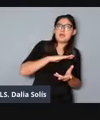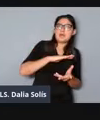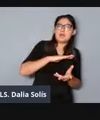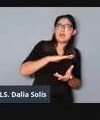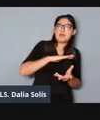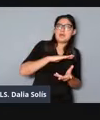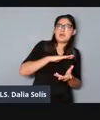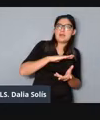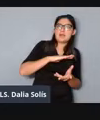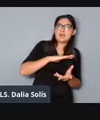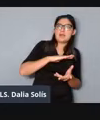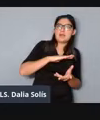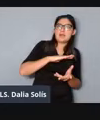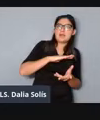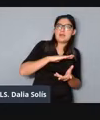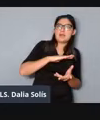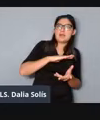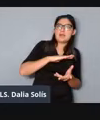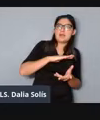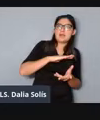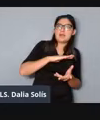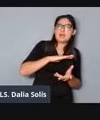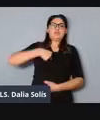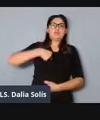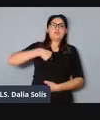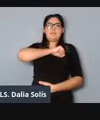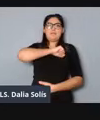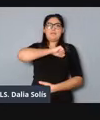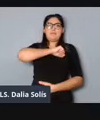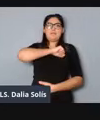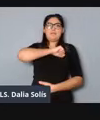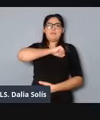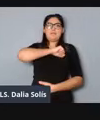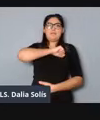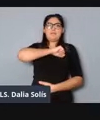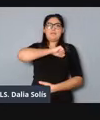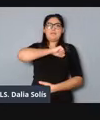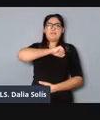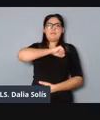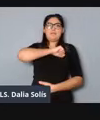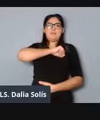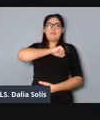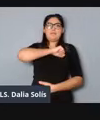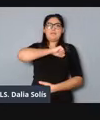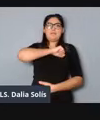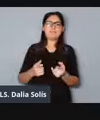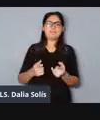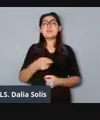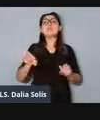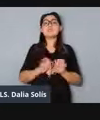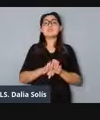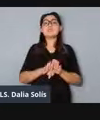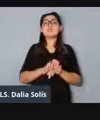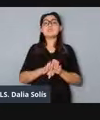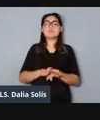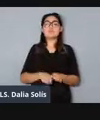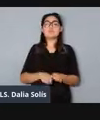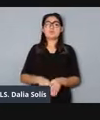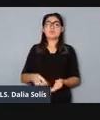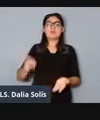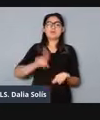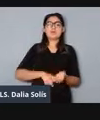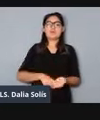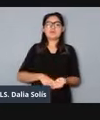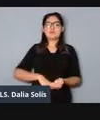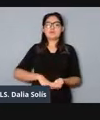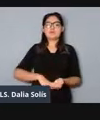Entonces, estas pequeñas y estos pequeños lo que hacen normalmente es, ¿quién fue? Juan, ¿no? O fue